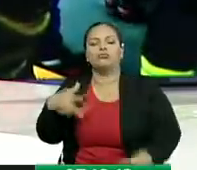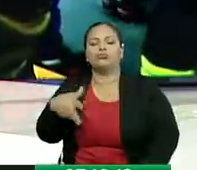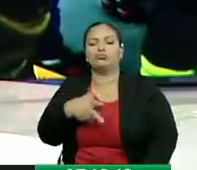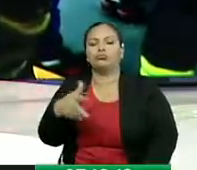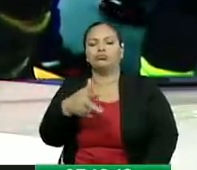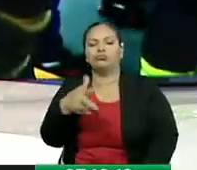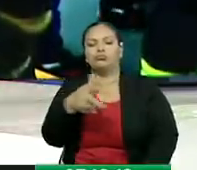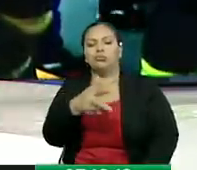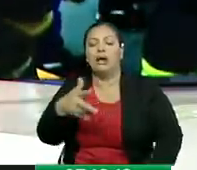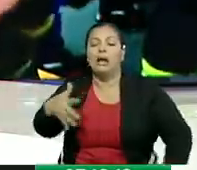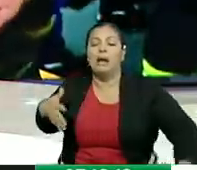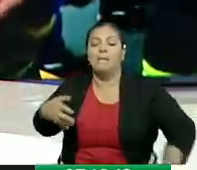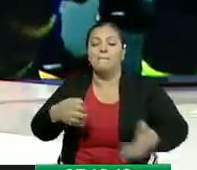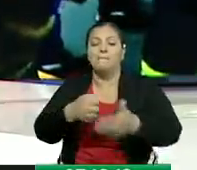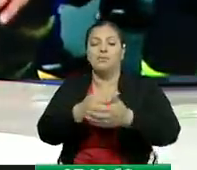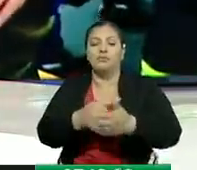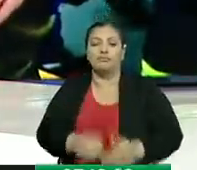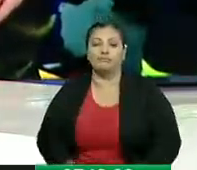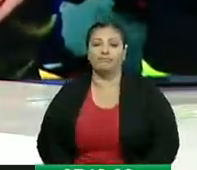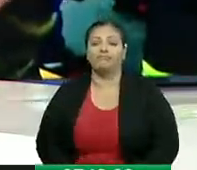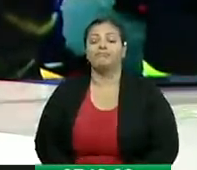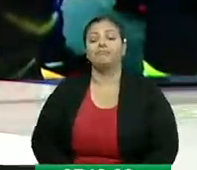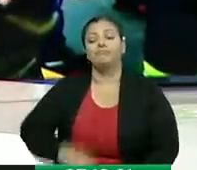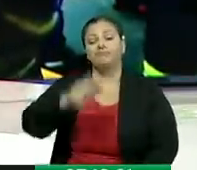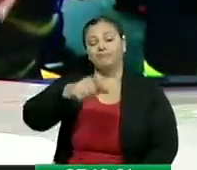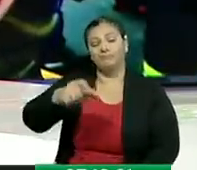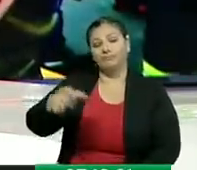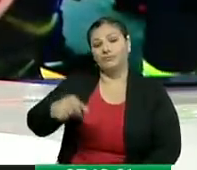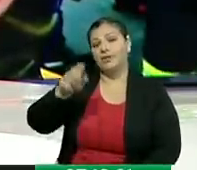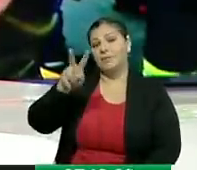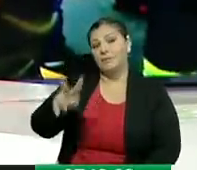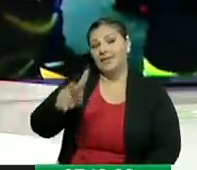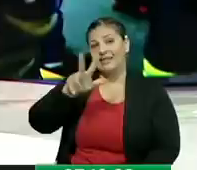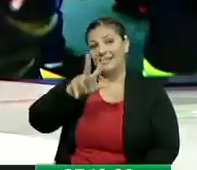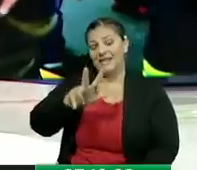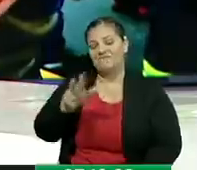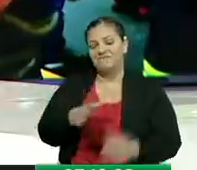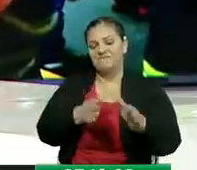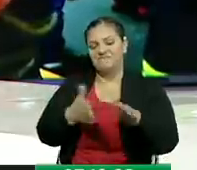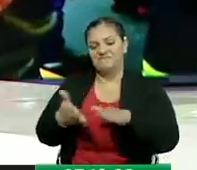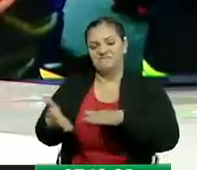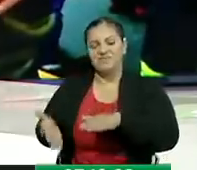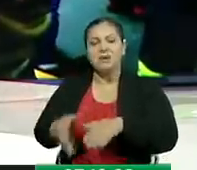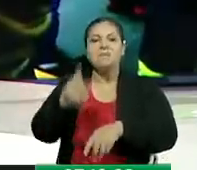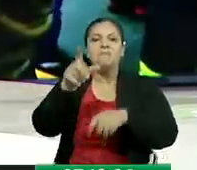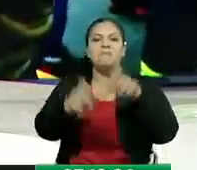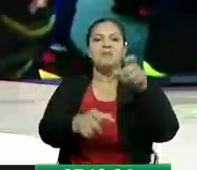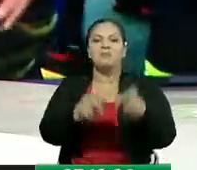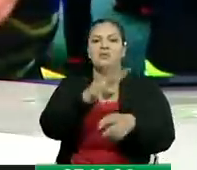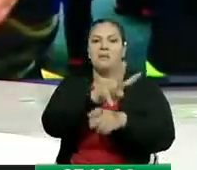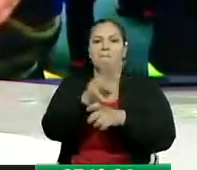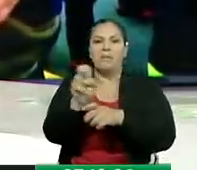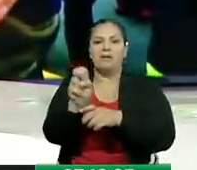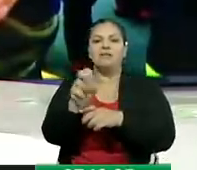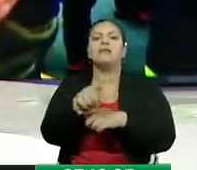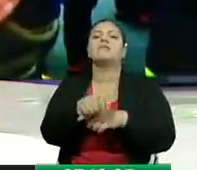deja 23 personas fallecidas y cerca de 20 personas heridas. Este es el reporte de este lugar